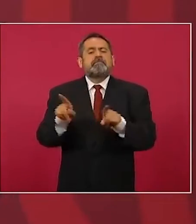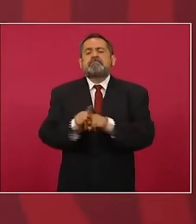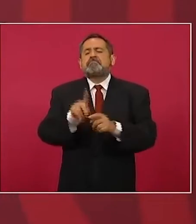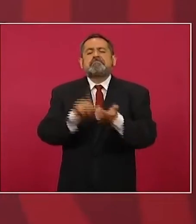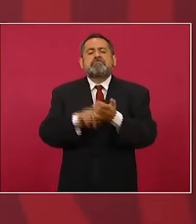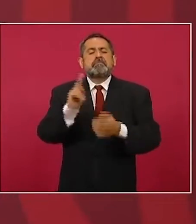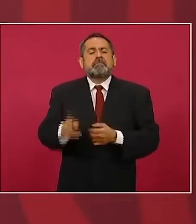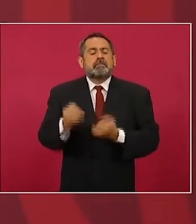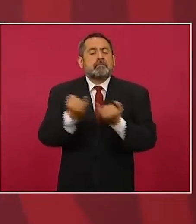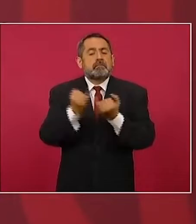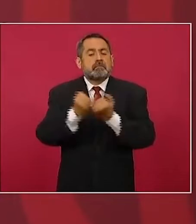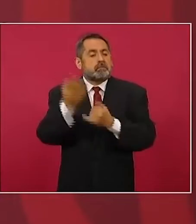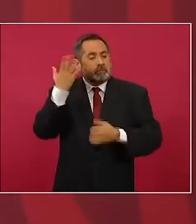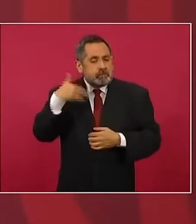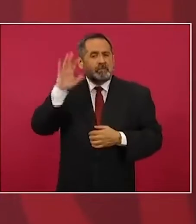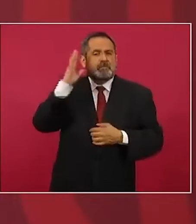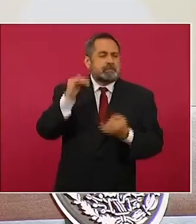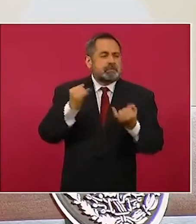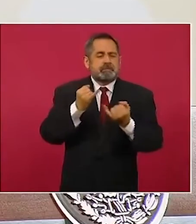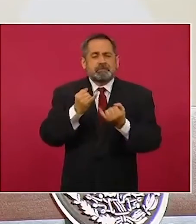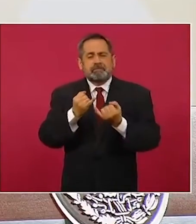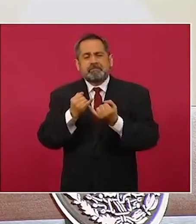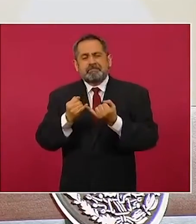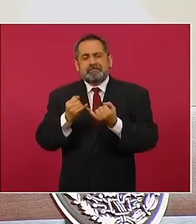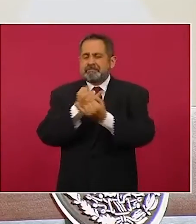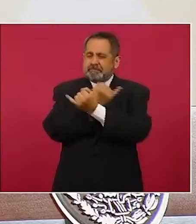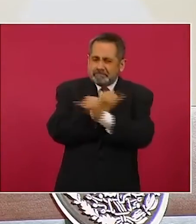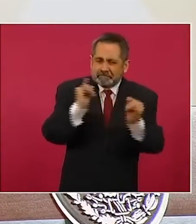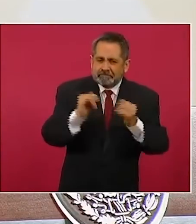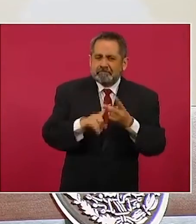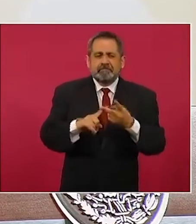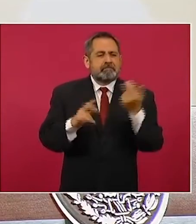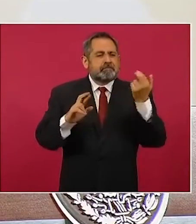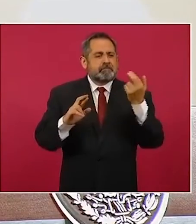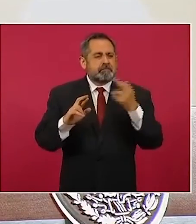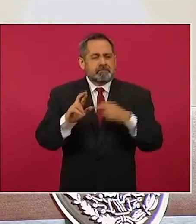que como lo fue la independencia o la reforma o la revolución.